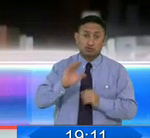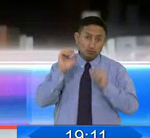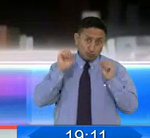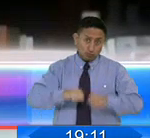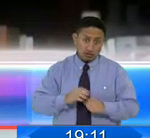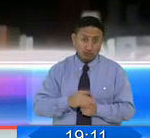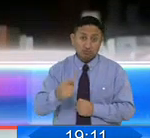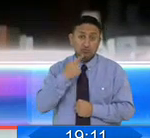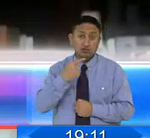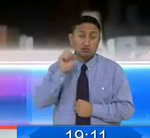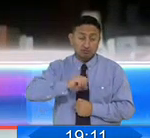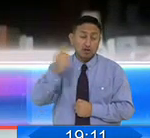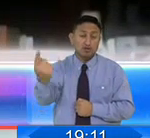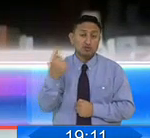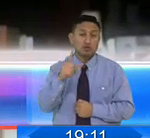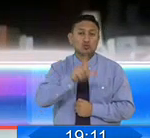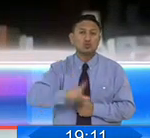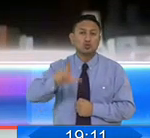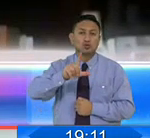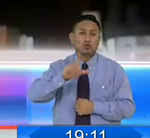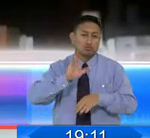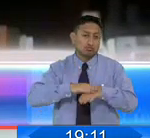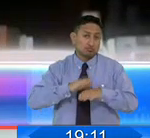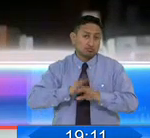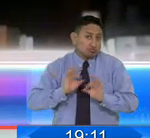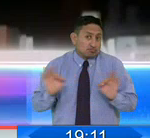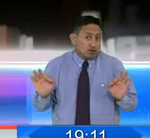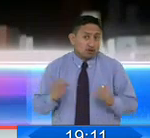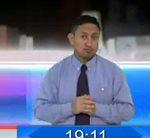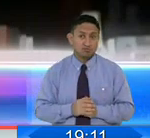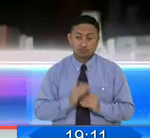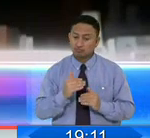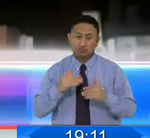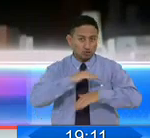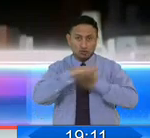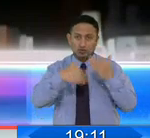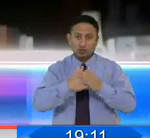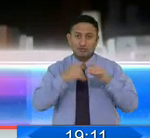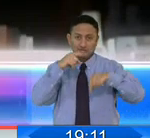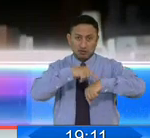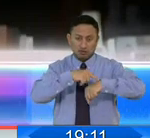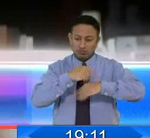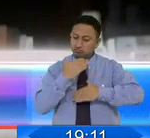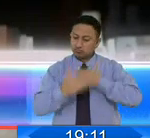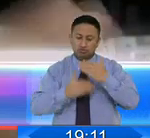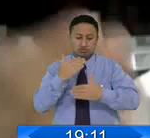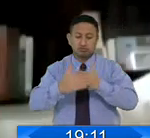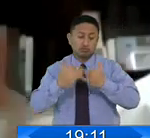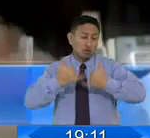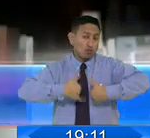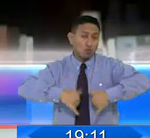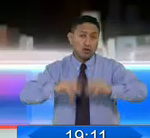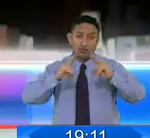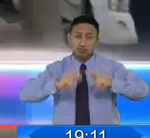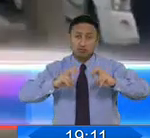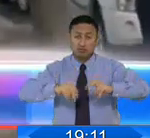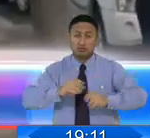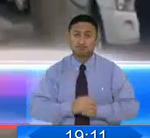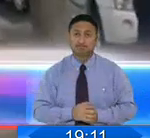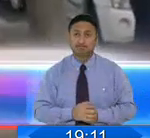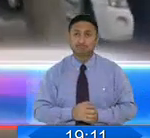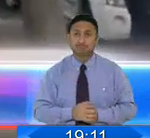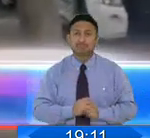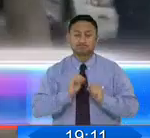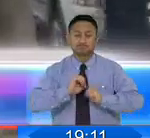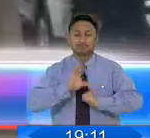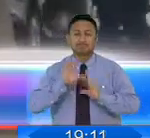afirma que quiere venir, sin perjuicio de lo cual avancen todos los actos investigativos que tengan que avanzar. Es así como la